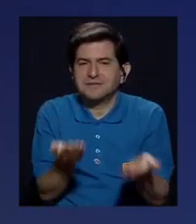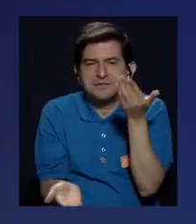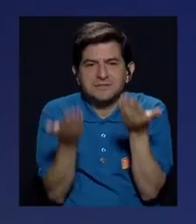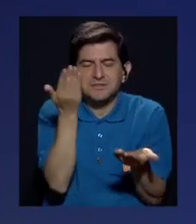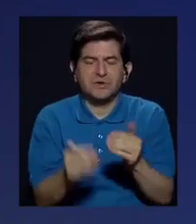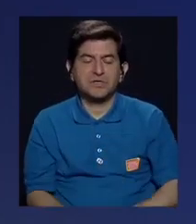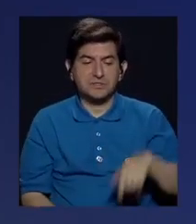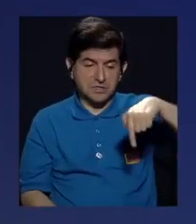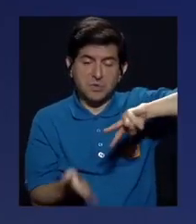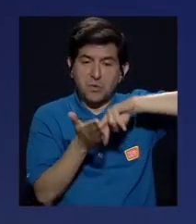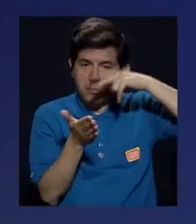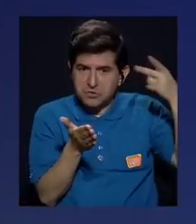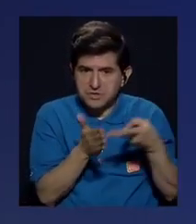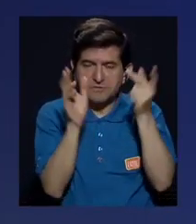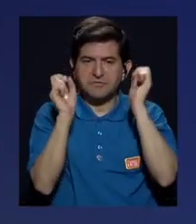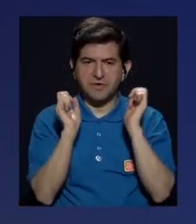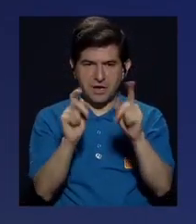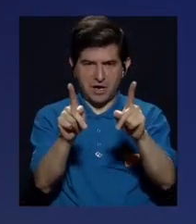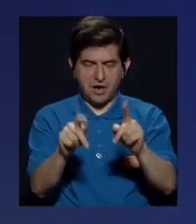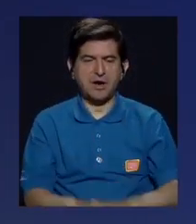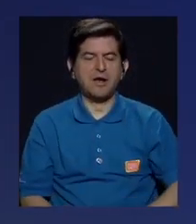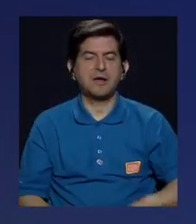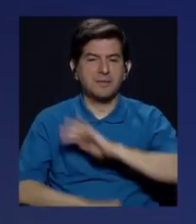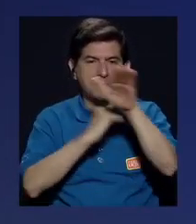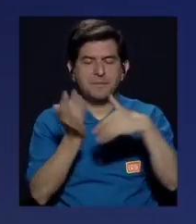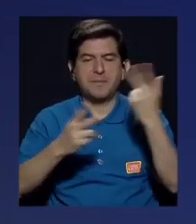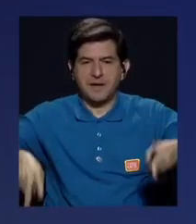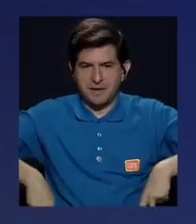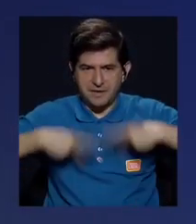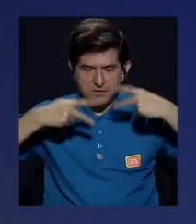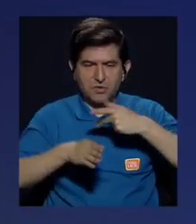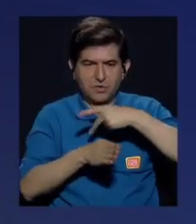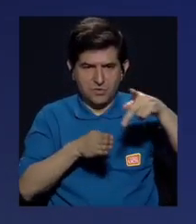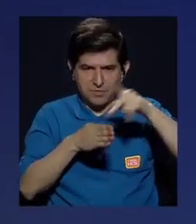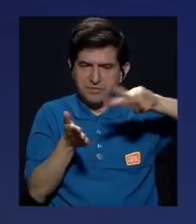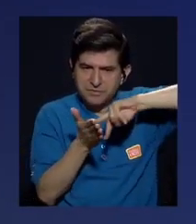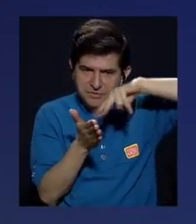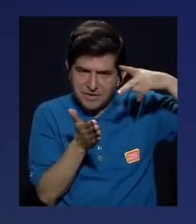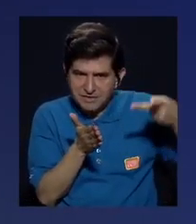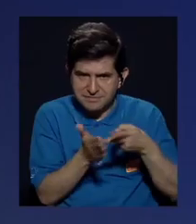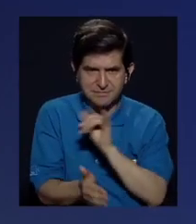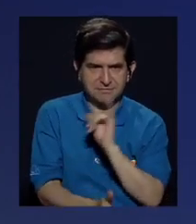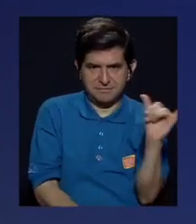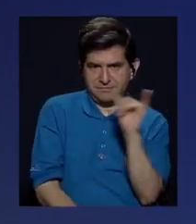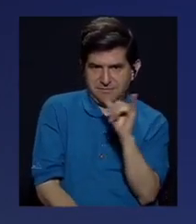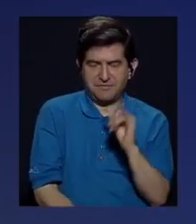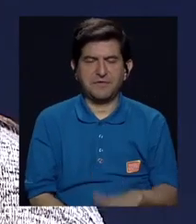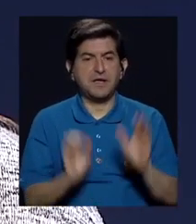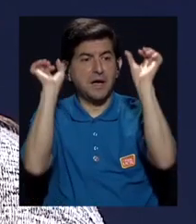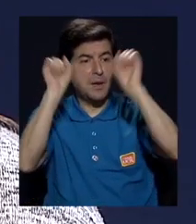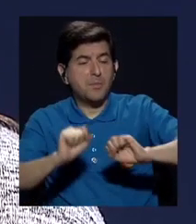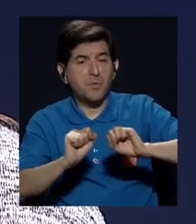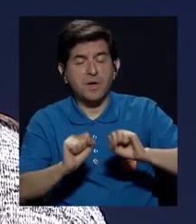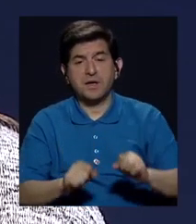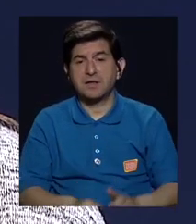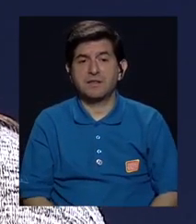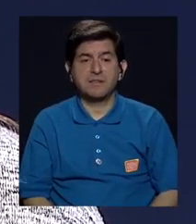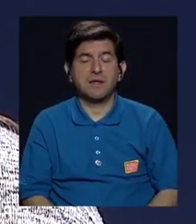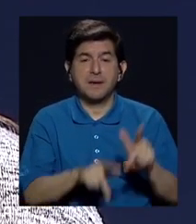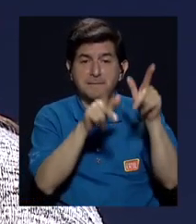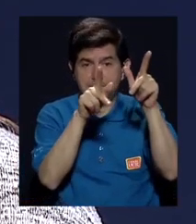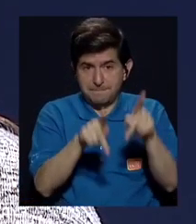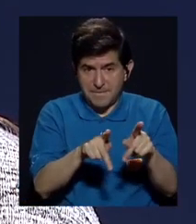hoy significa para usted una oportunidad para el resto de su vida y que como profesional se convierta también en lo que podría ser una